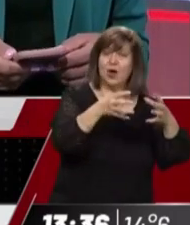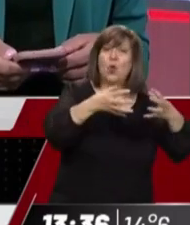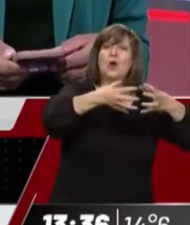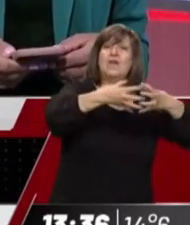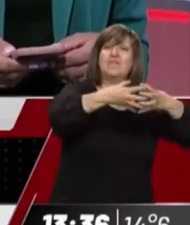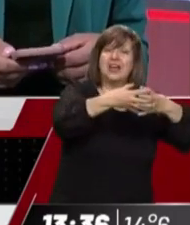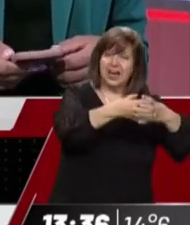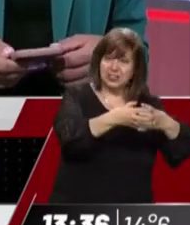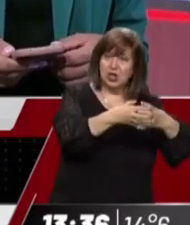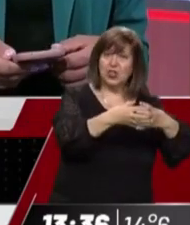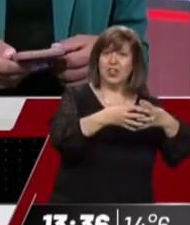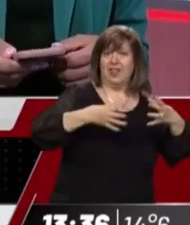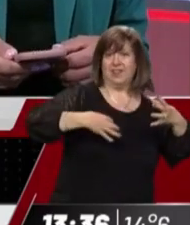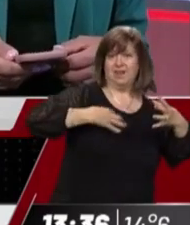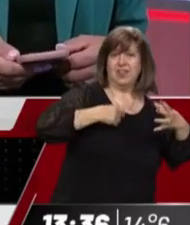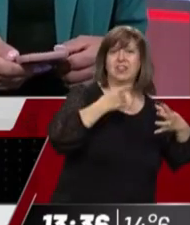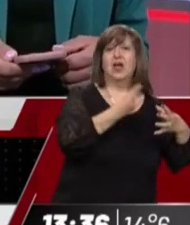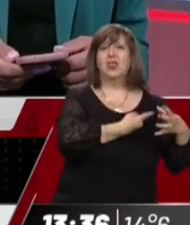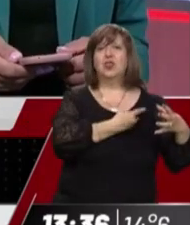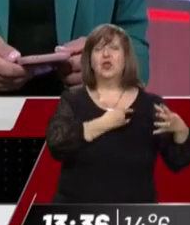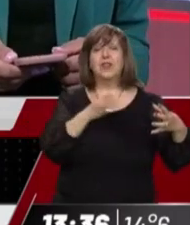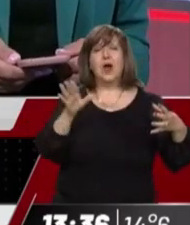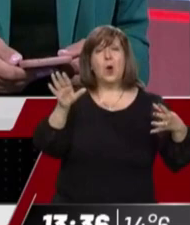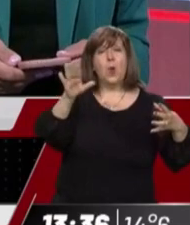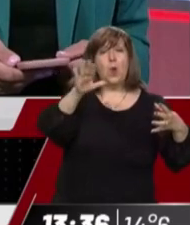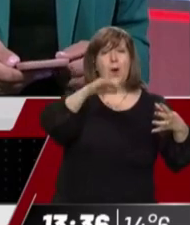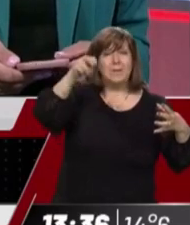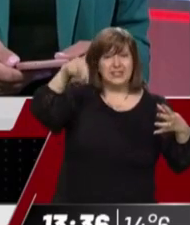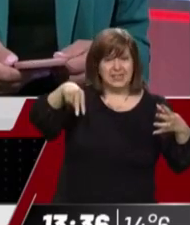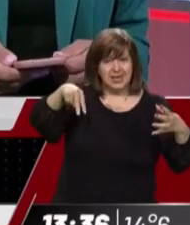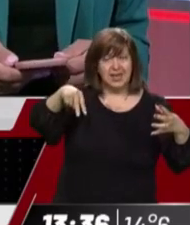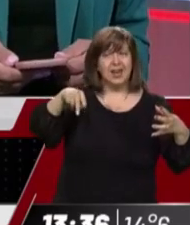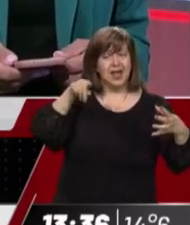Está en Guaymallén, ahí, en Guaymallén, y ahí seguramente les van a dar una mano. Gracias.